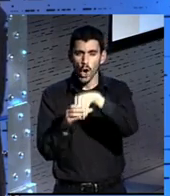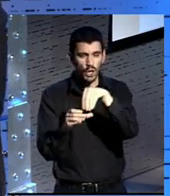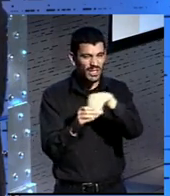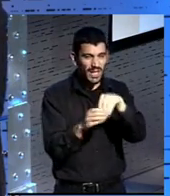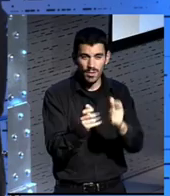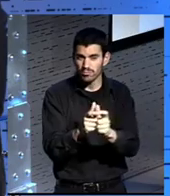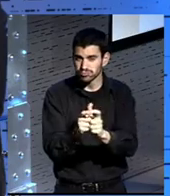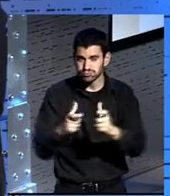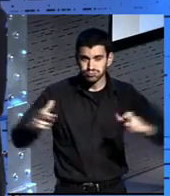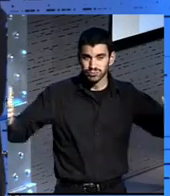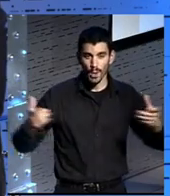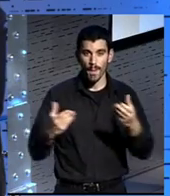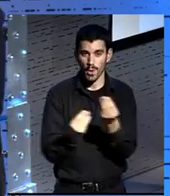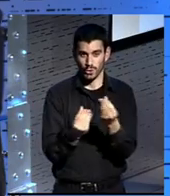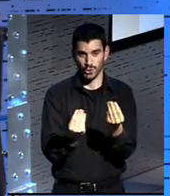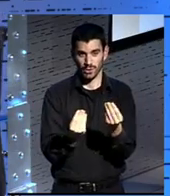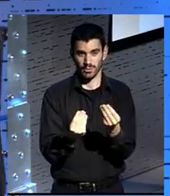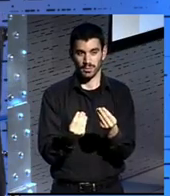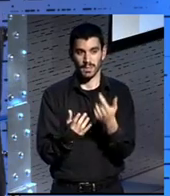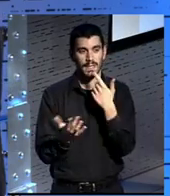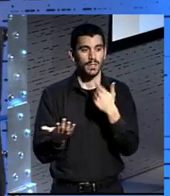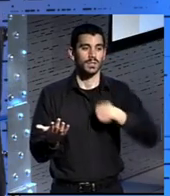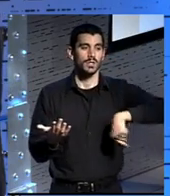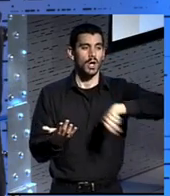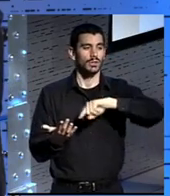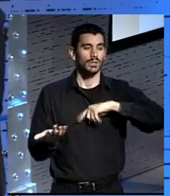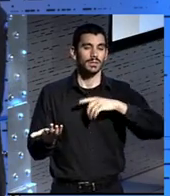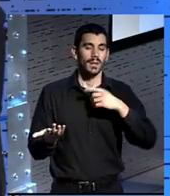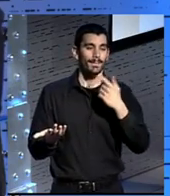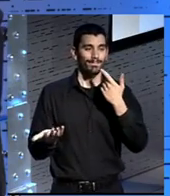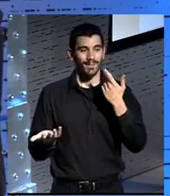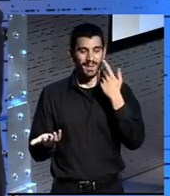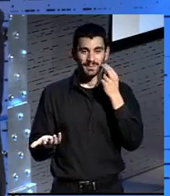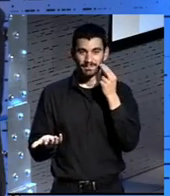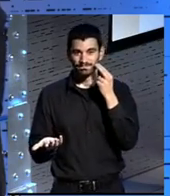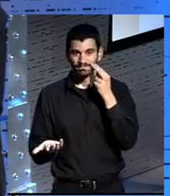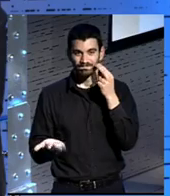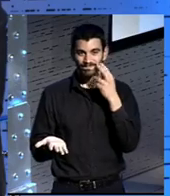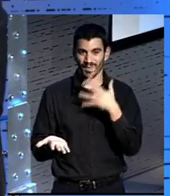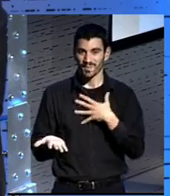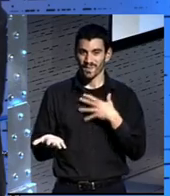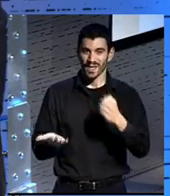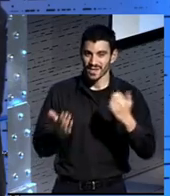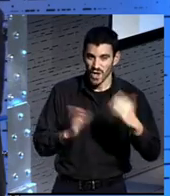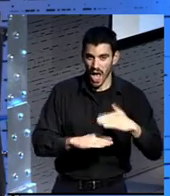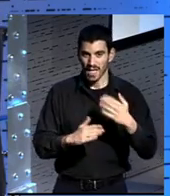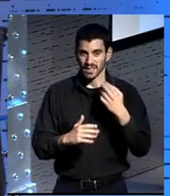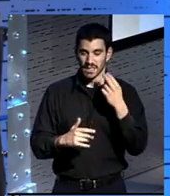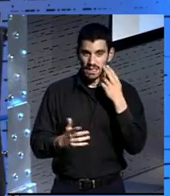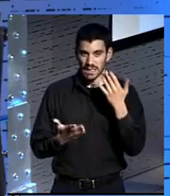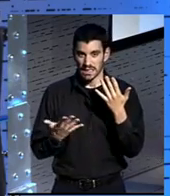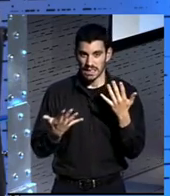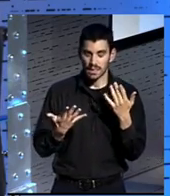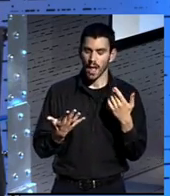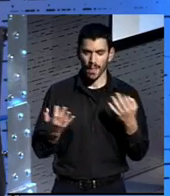parece que somos demasiado poco valientes o no tenemos suficiente coraje y hay que ser un poco